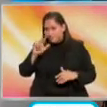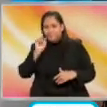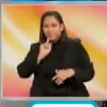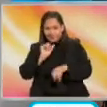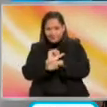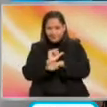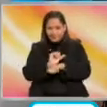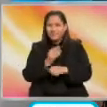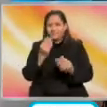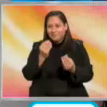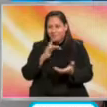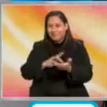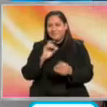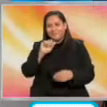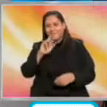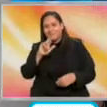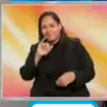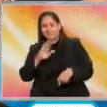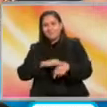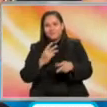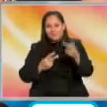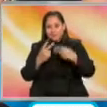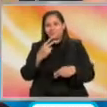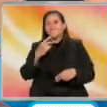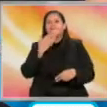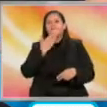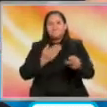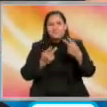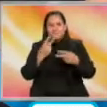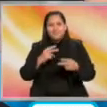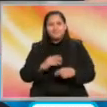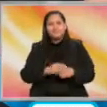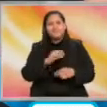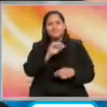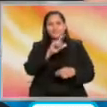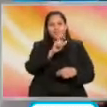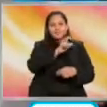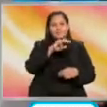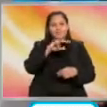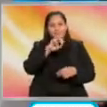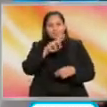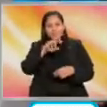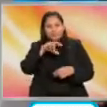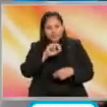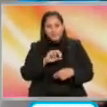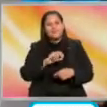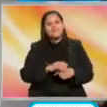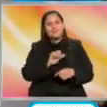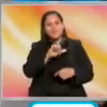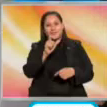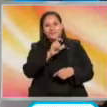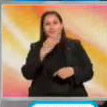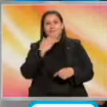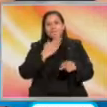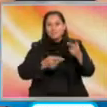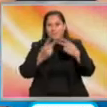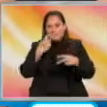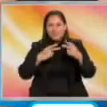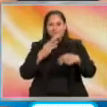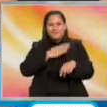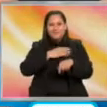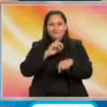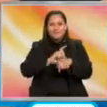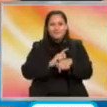actriz de esta obra. Muchas gracias, Saraí, por Muchas estar gracias. acá. Bienvenida. Muchas gracias. Y Alex Moreno también. ¿Qué tal? Alex, bienvenido. Buenos días.